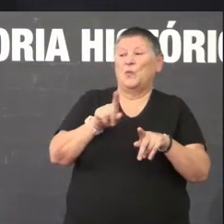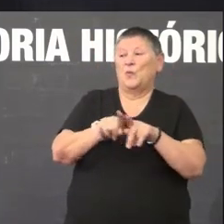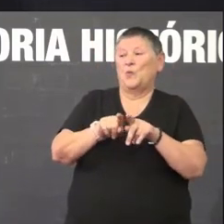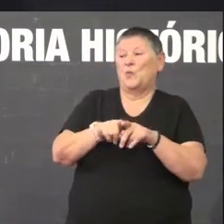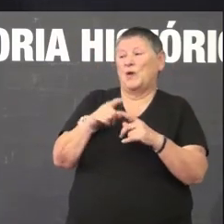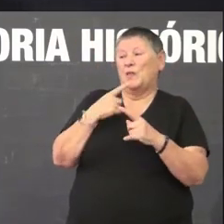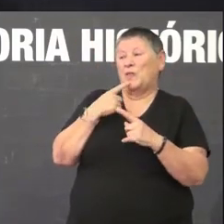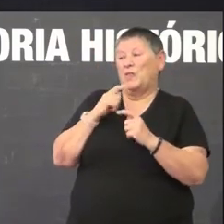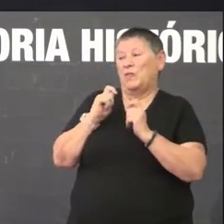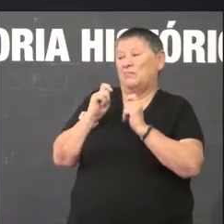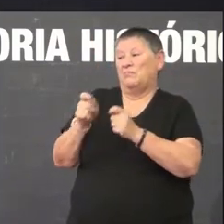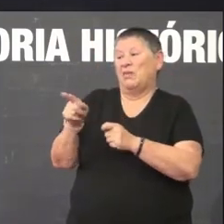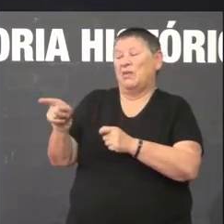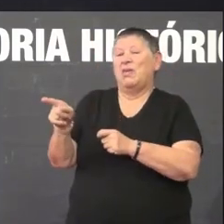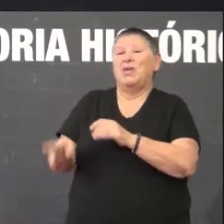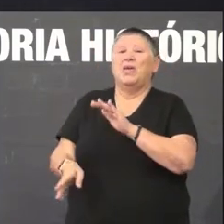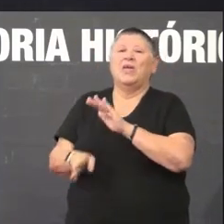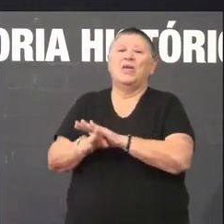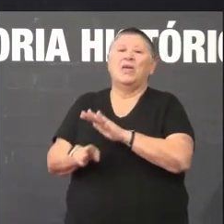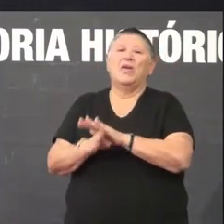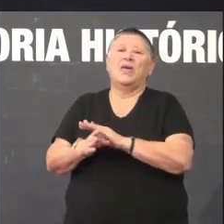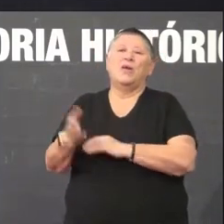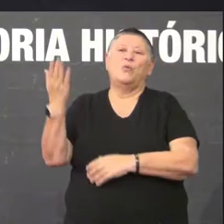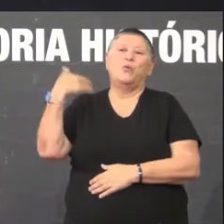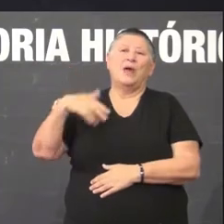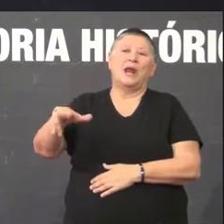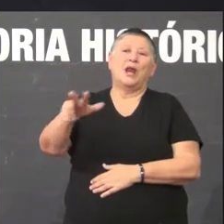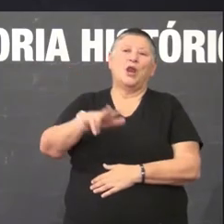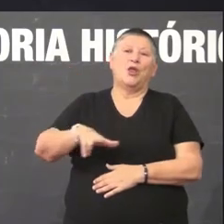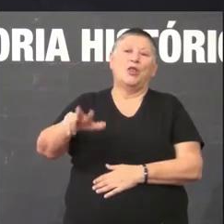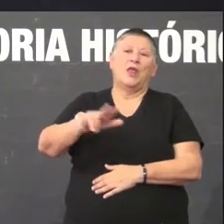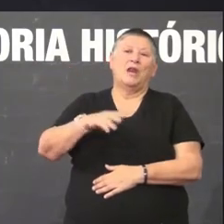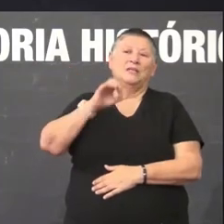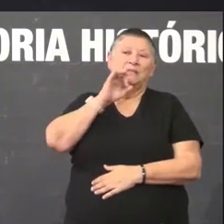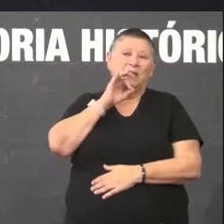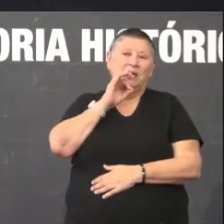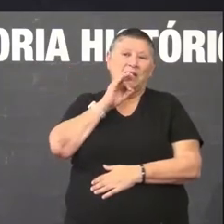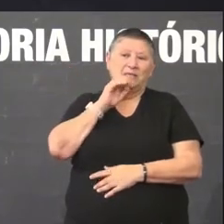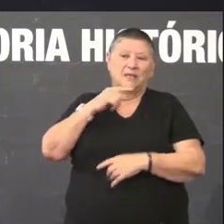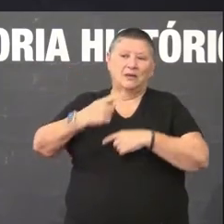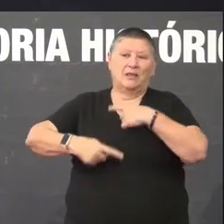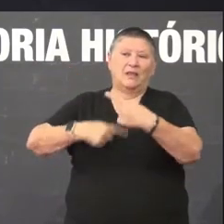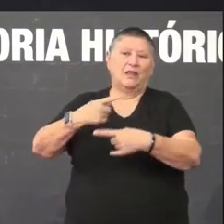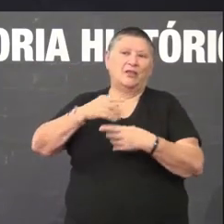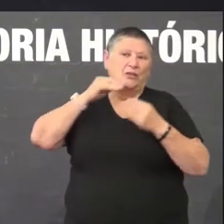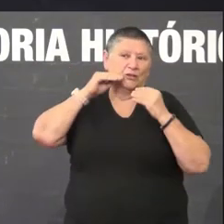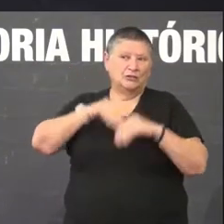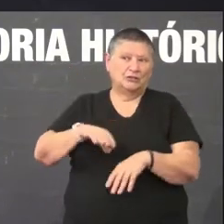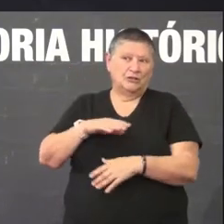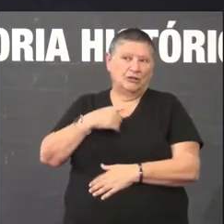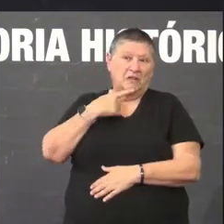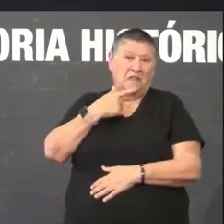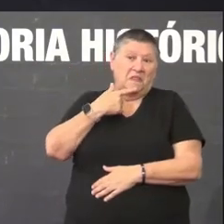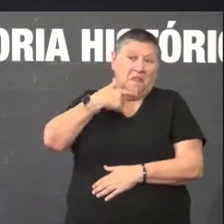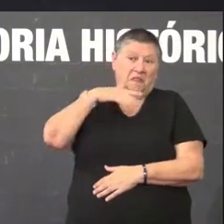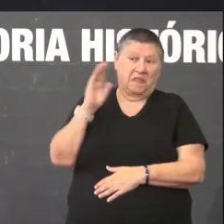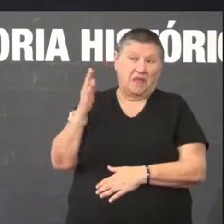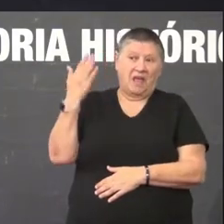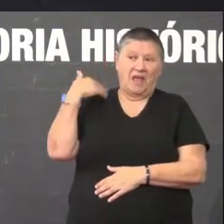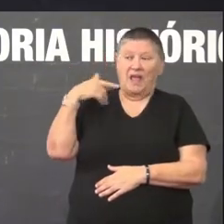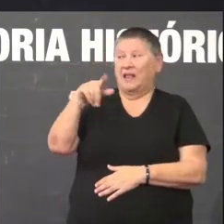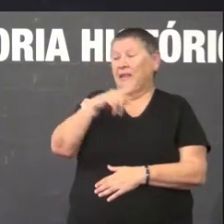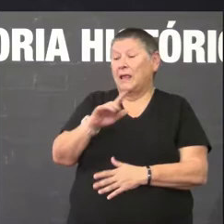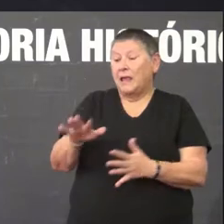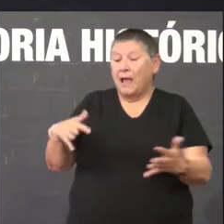continuador da tradición dos nacionalistas e dos patriotas galegos históricos, e até a día de